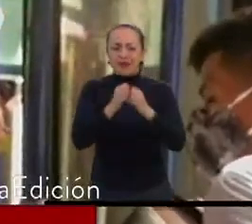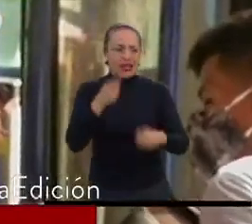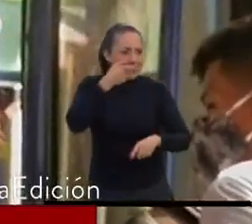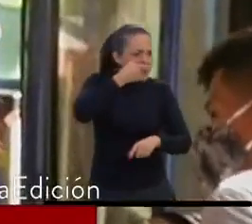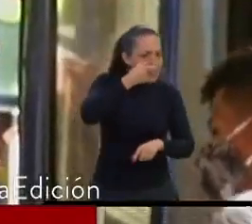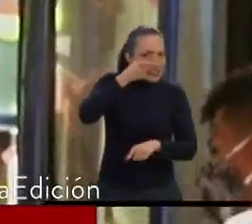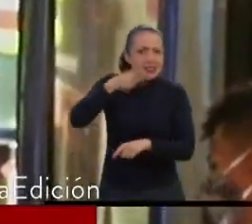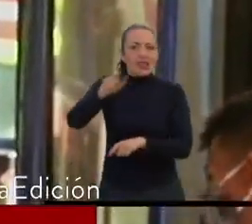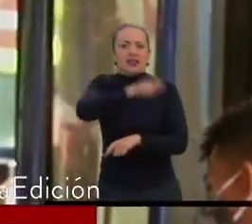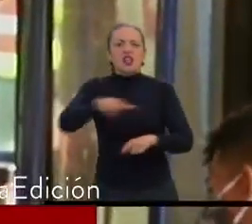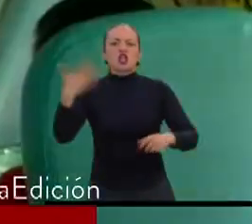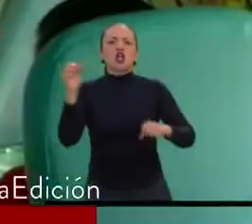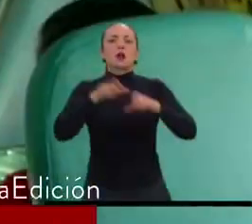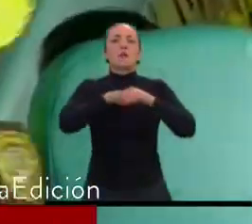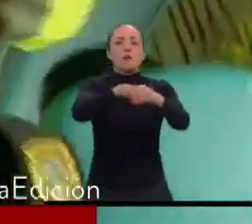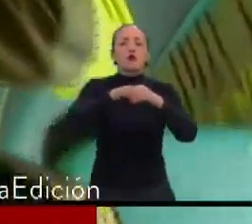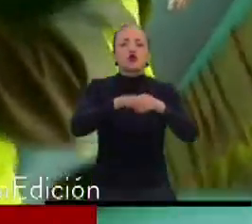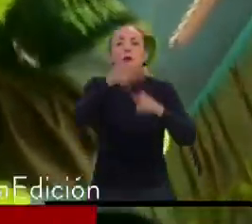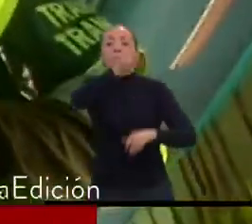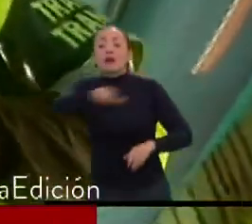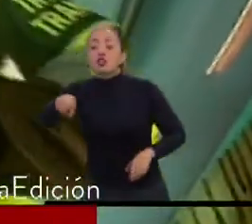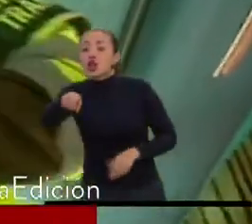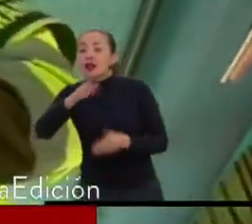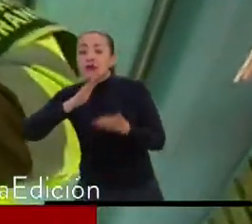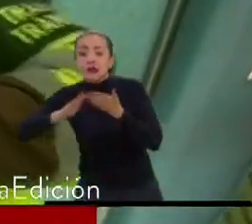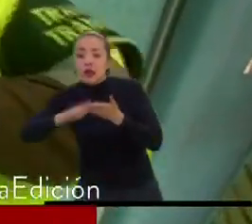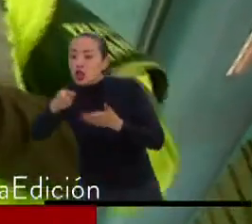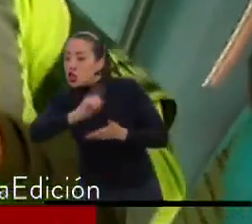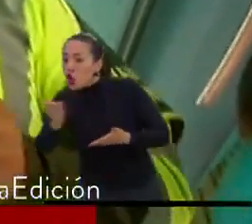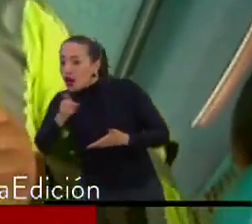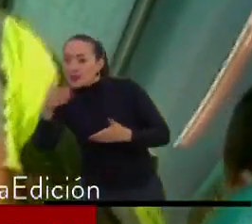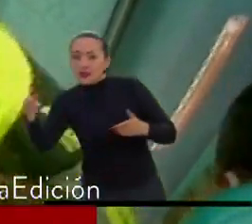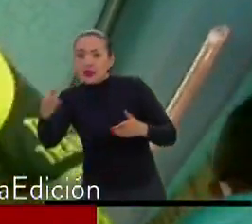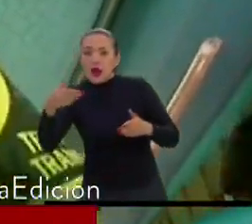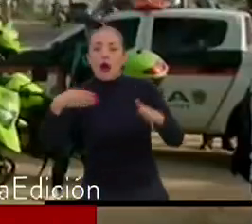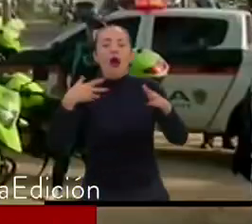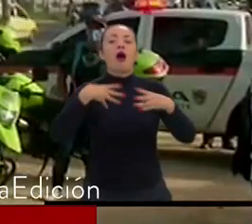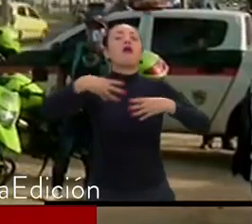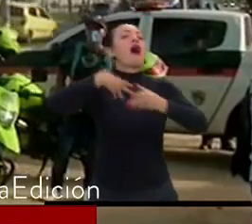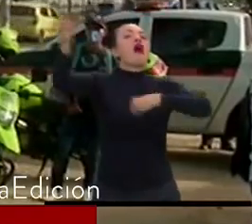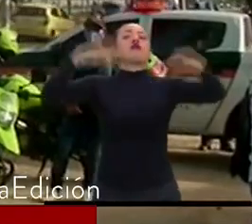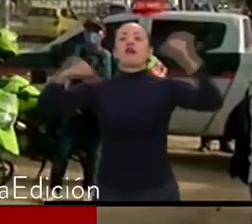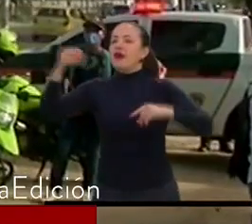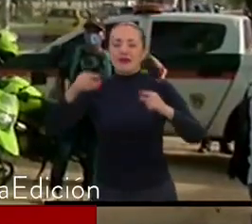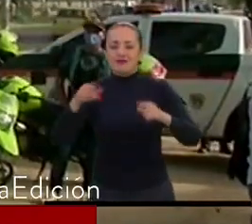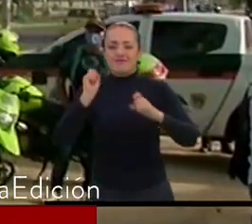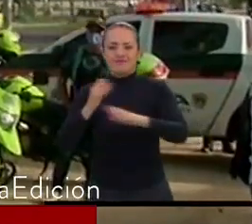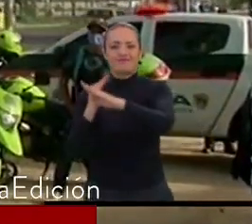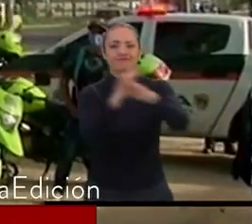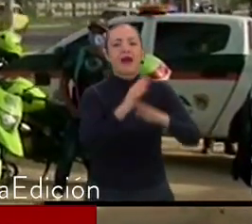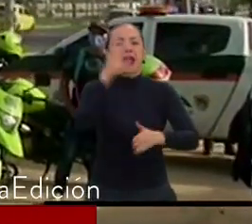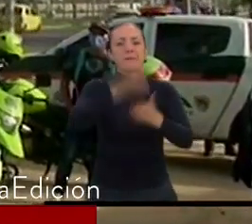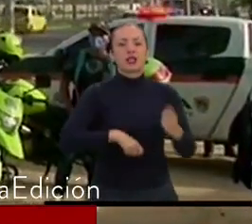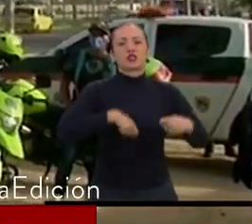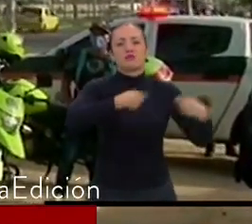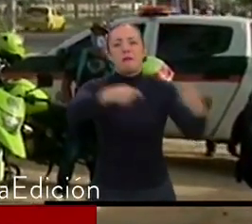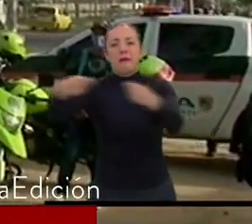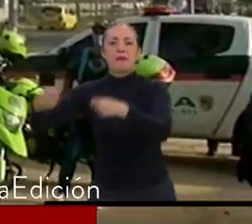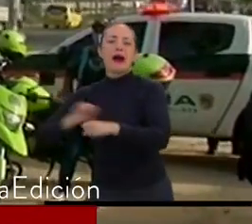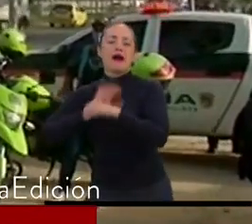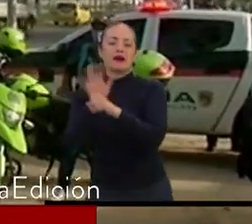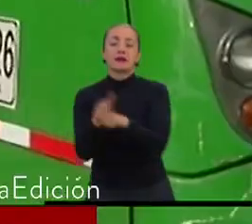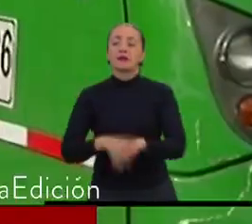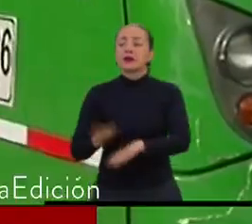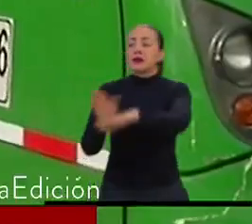que salgan a la calle las personas que no deben hacerlo, con el fin de contener la expansión del COVID-19. Recordemos que